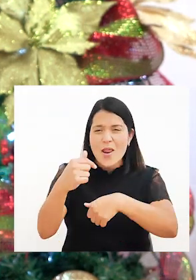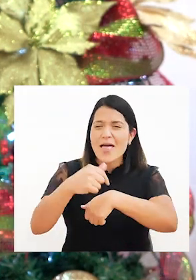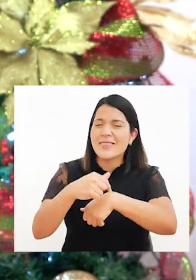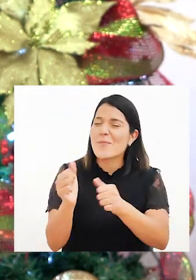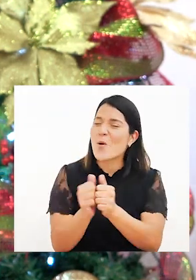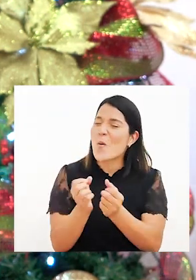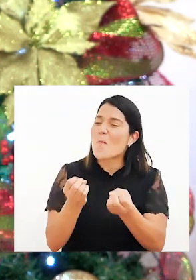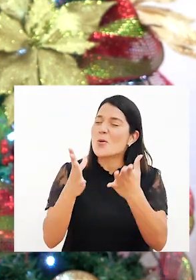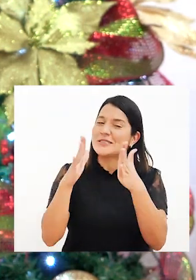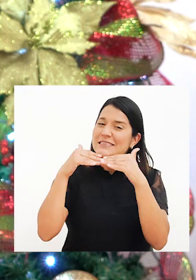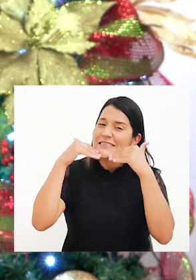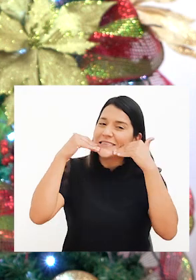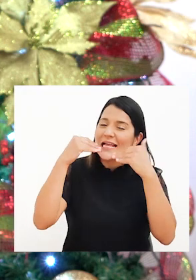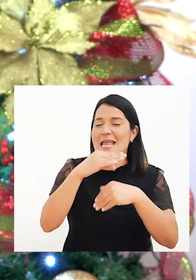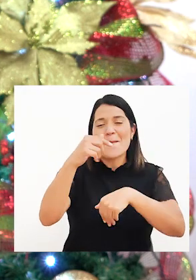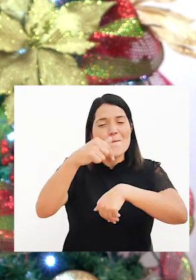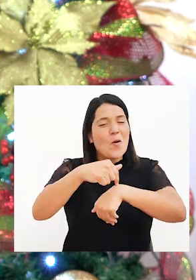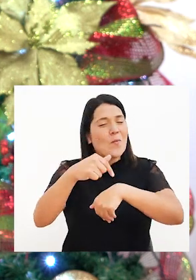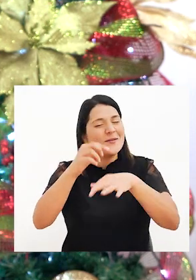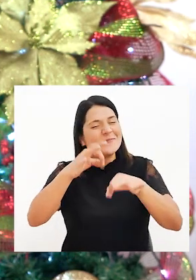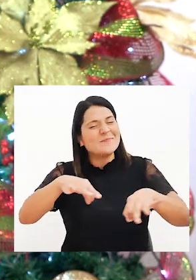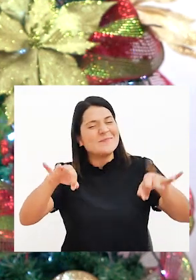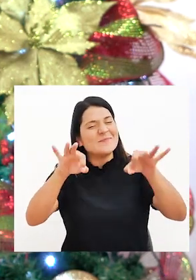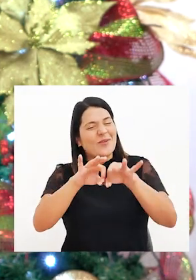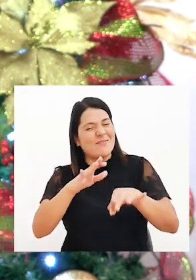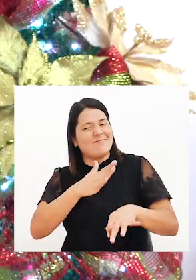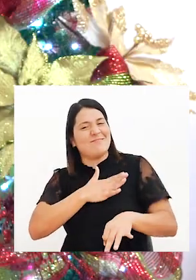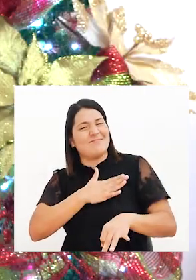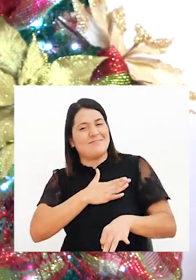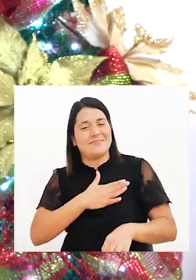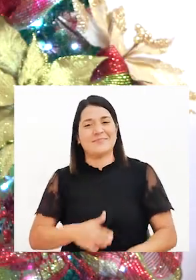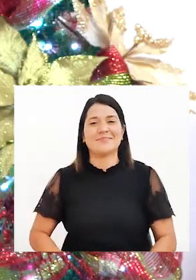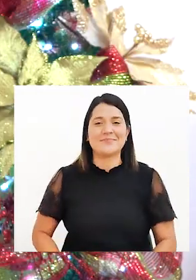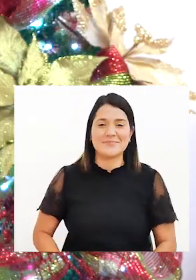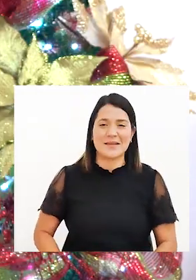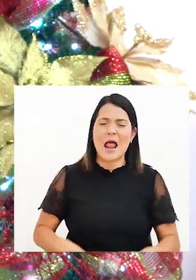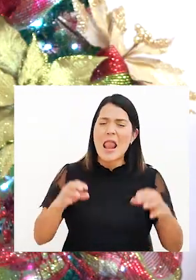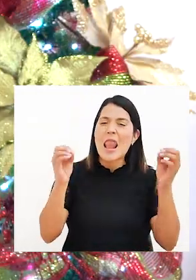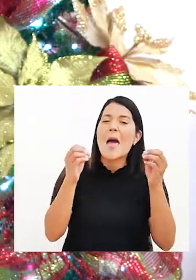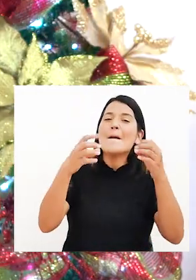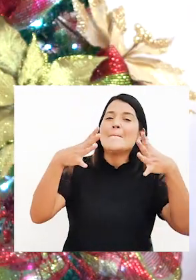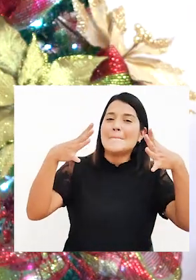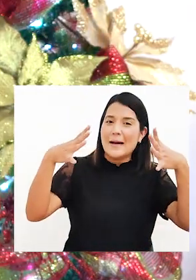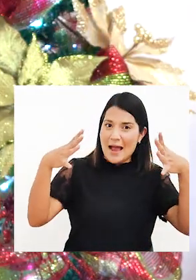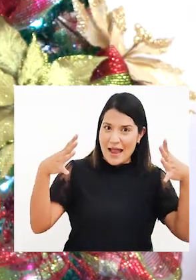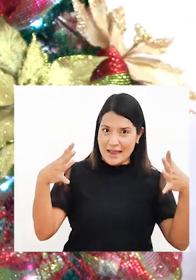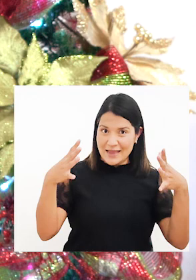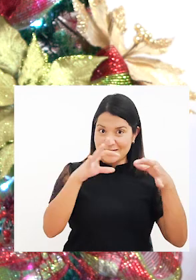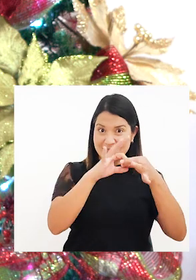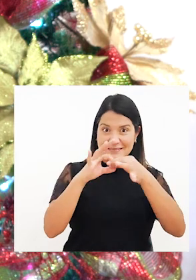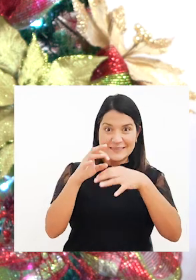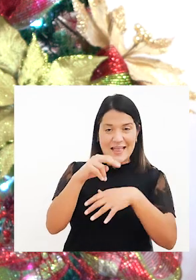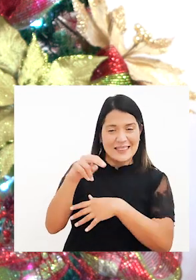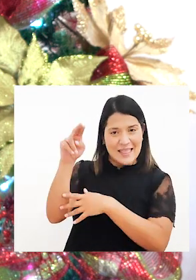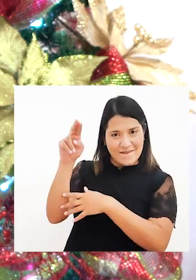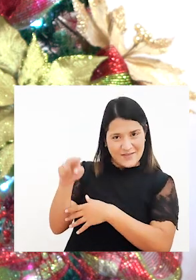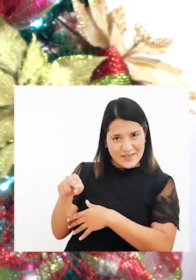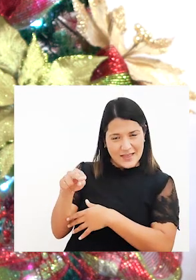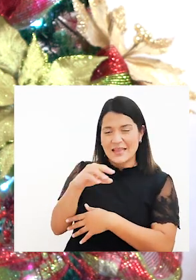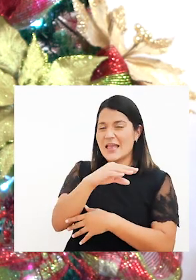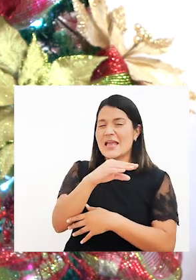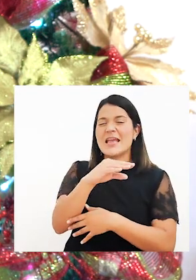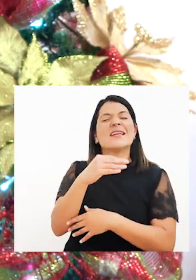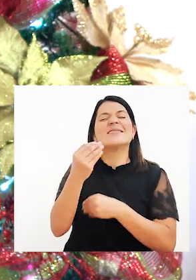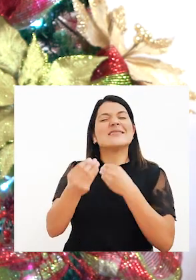de sonrisas y momentos entrañables en sus corazones. Que la magia de la Navidad